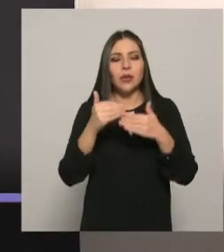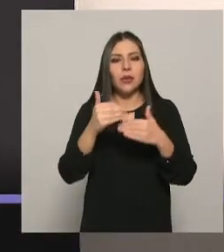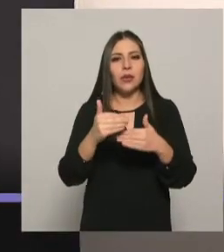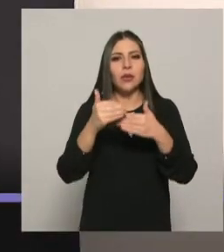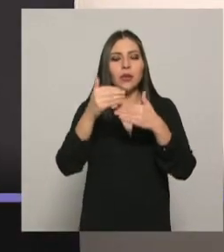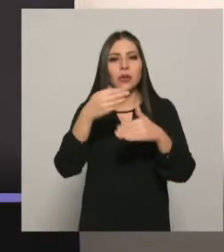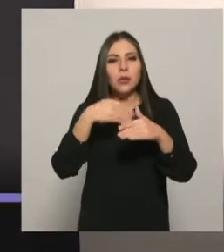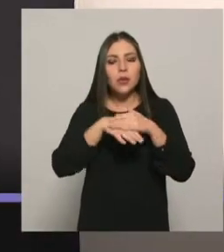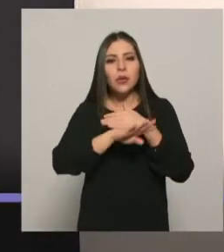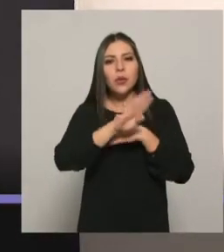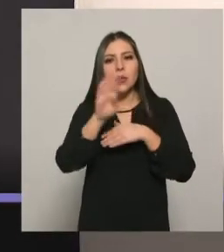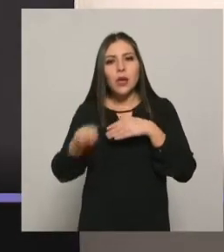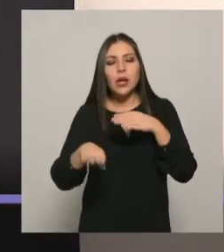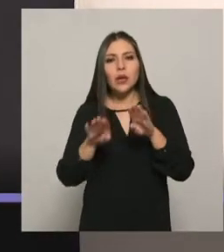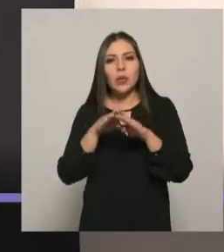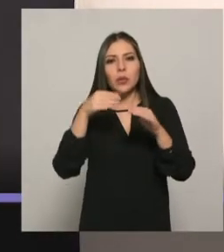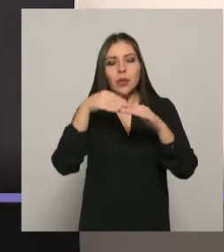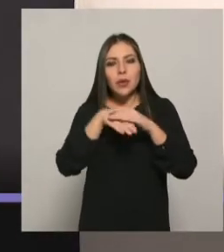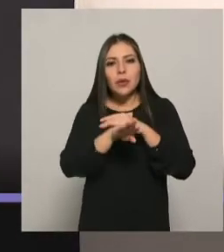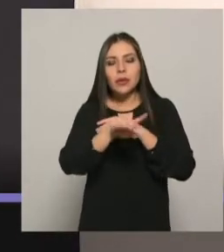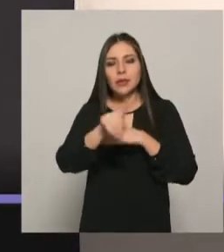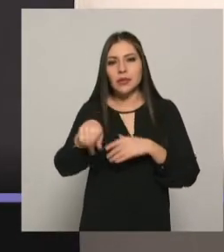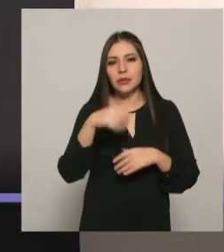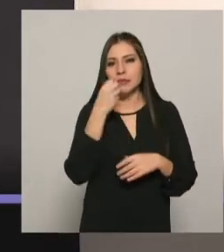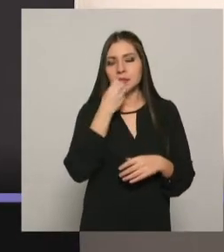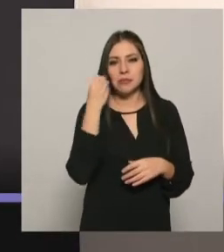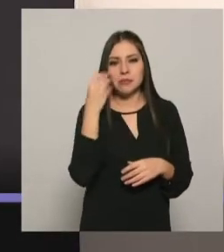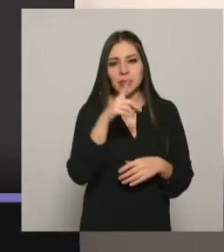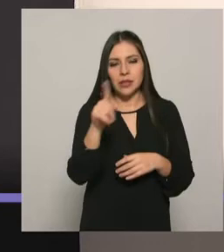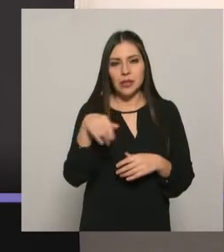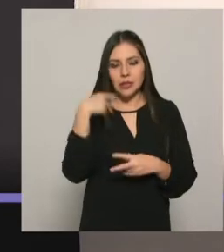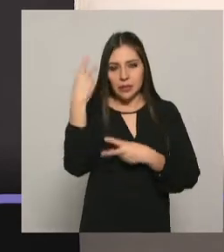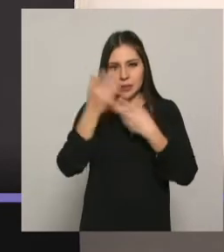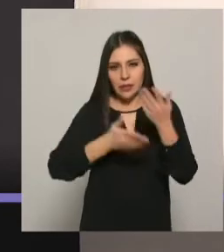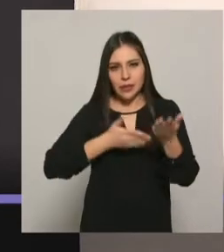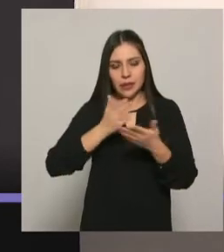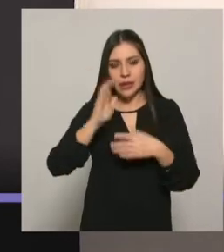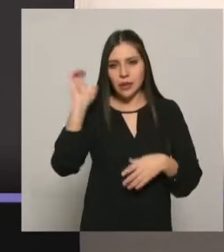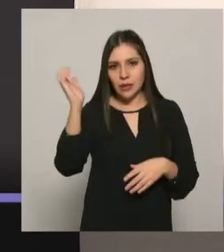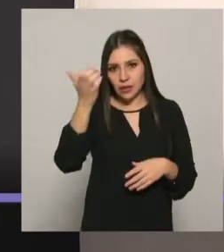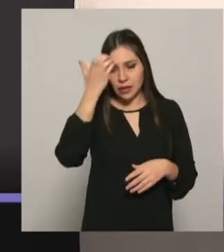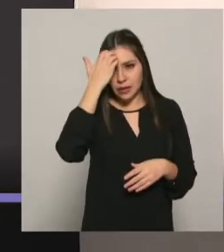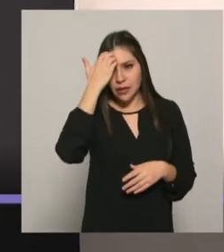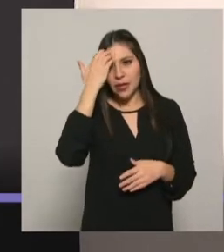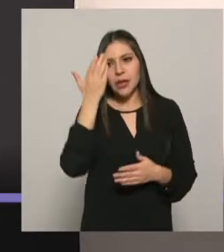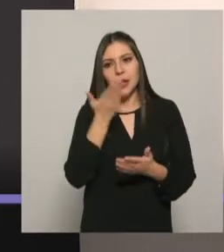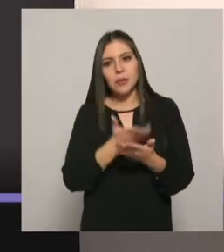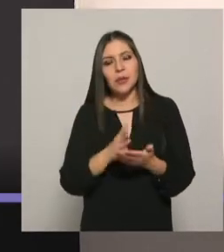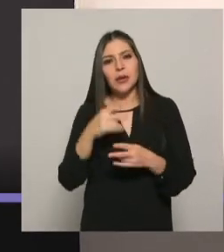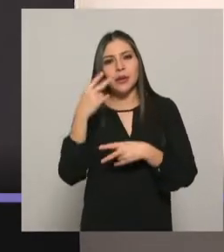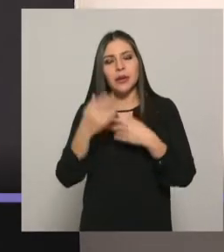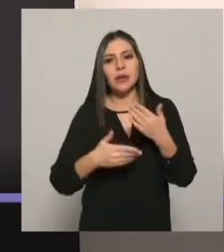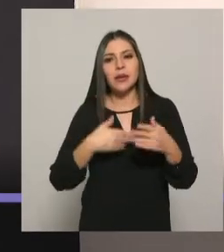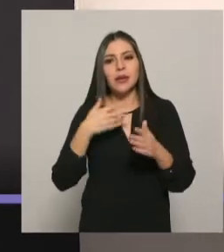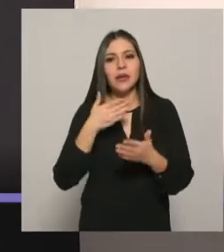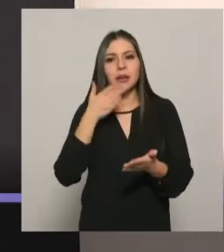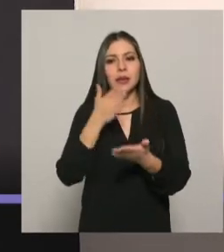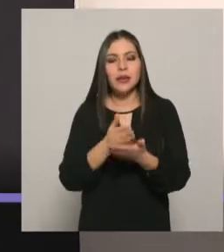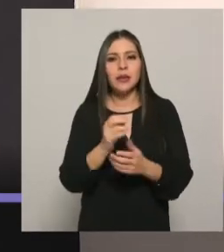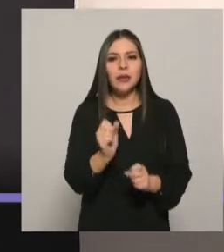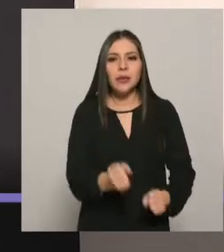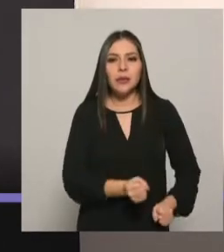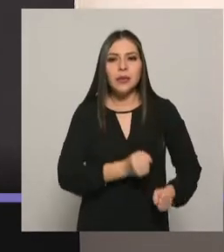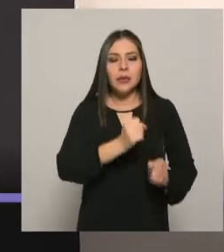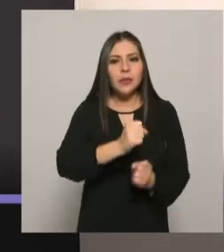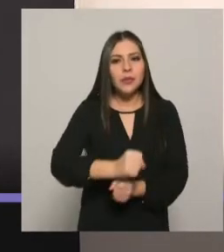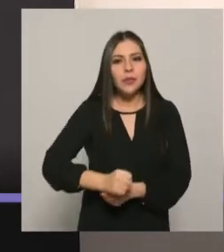inframundo y al Mitlantecutli, que va a ser maravillosa para que ustedes lo conozcan. Y aparte, pues ir a los canales, ir a comer al